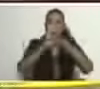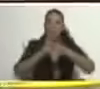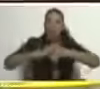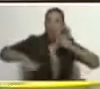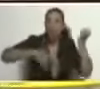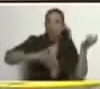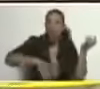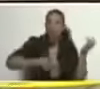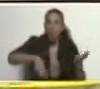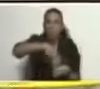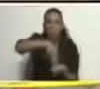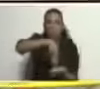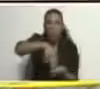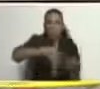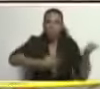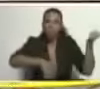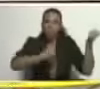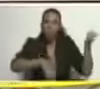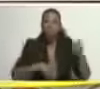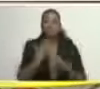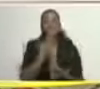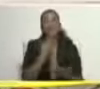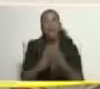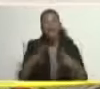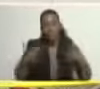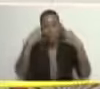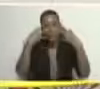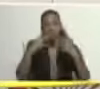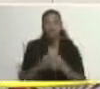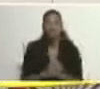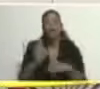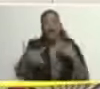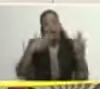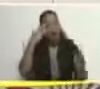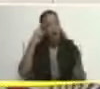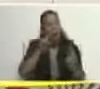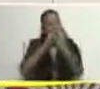joropo. Afrojoropo, muchas gracias, pues. ¡Hasta la